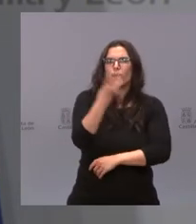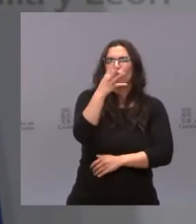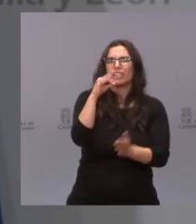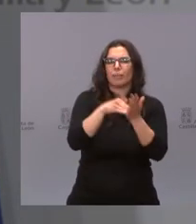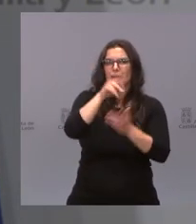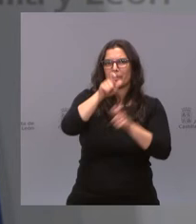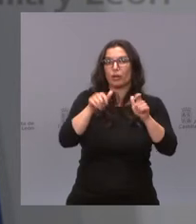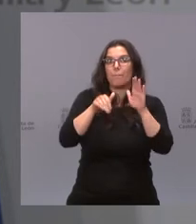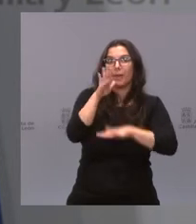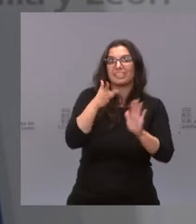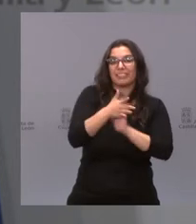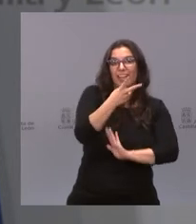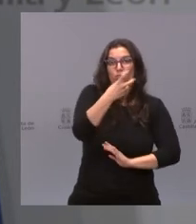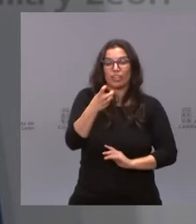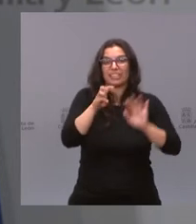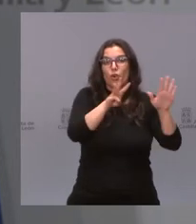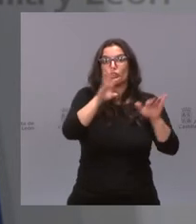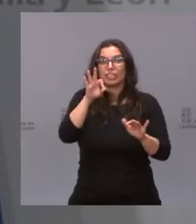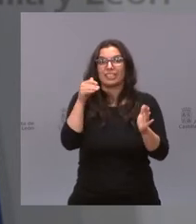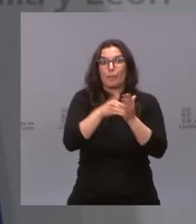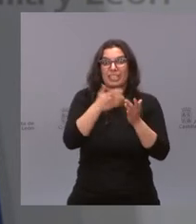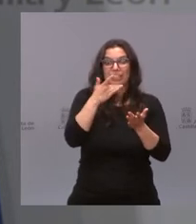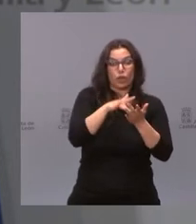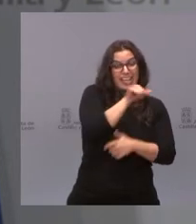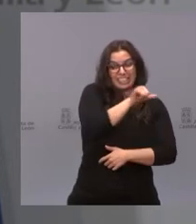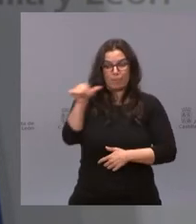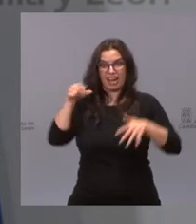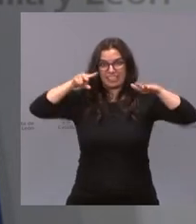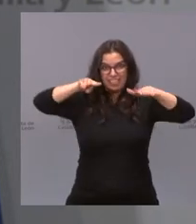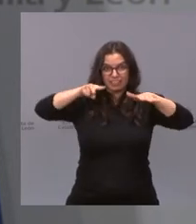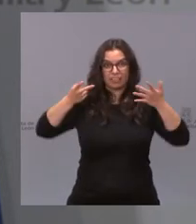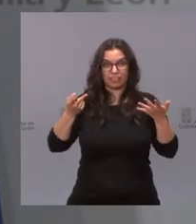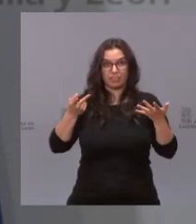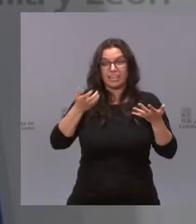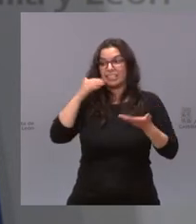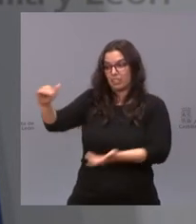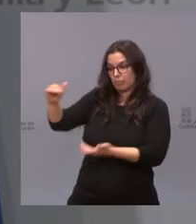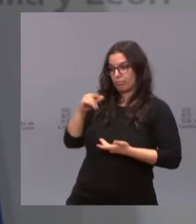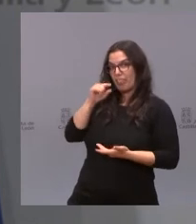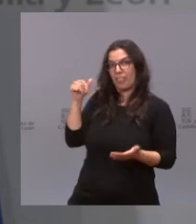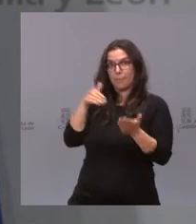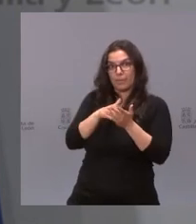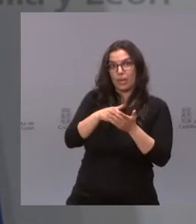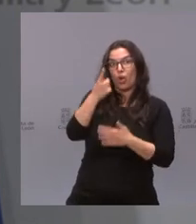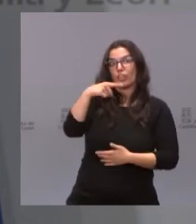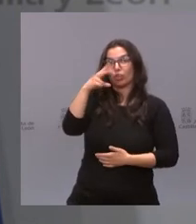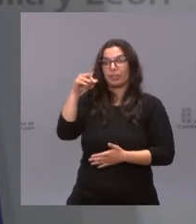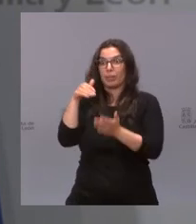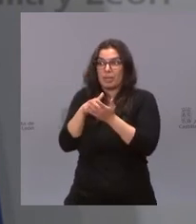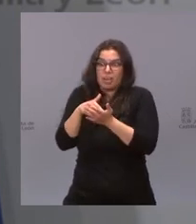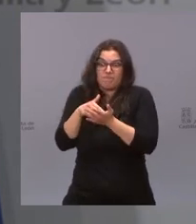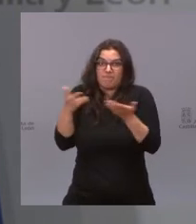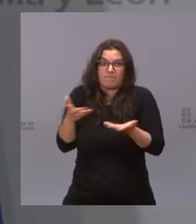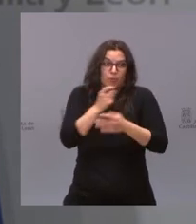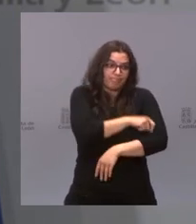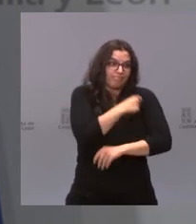suponen 280.000 si estuviéramos los 7 días. Si nos llegan 100.000 dosis o 120.000, estamos por debajo de la mitad de